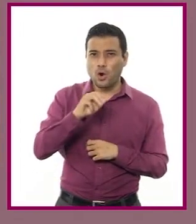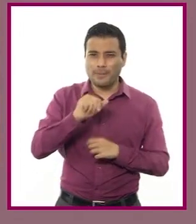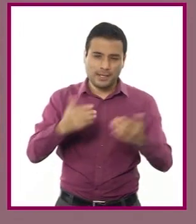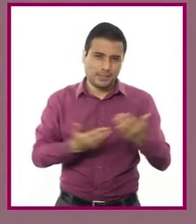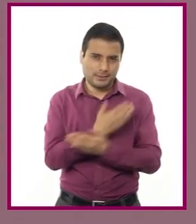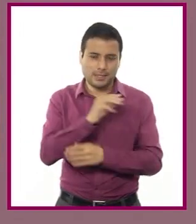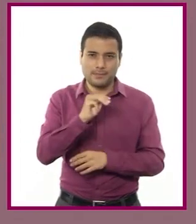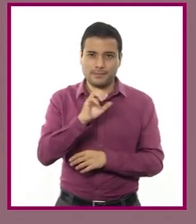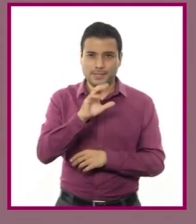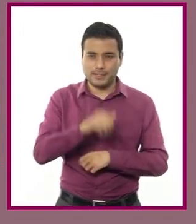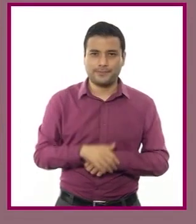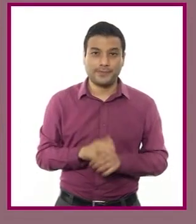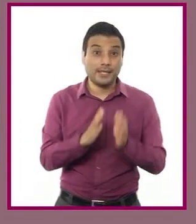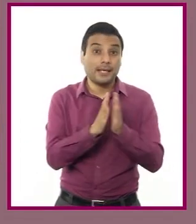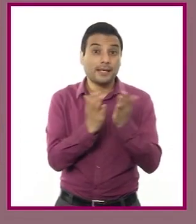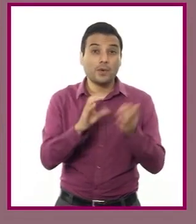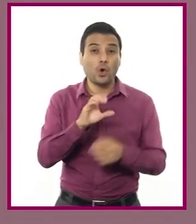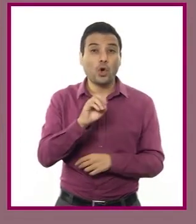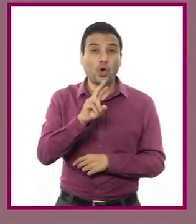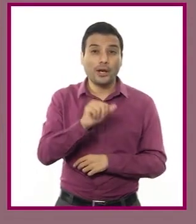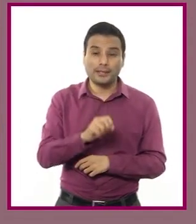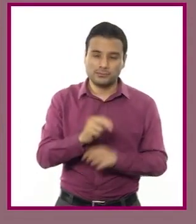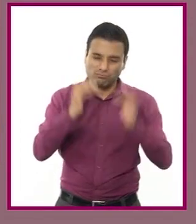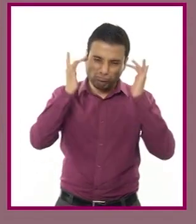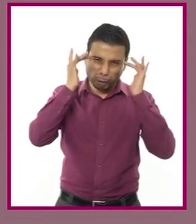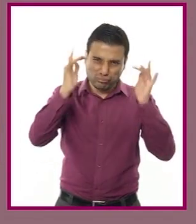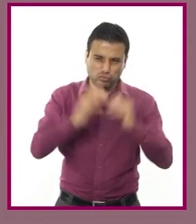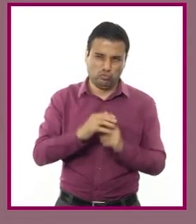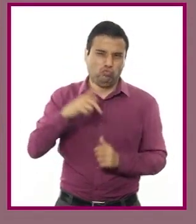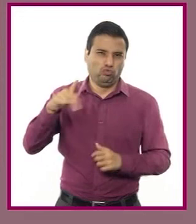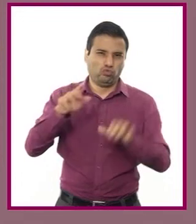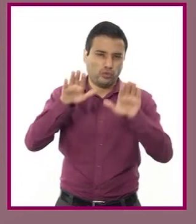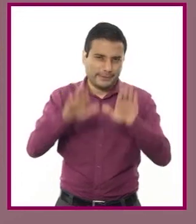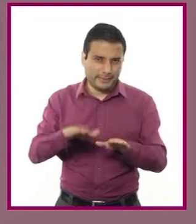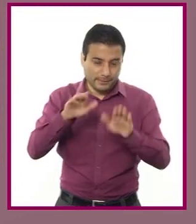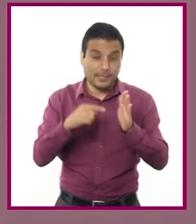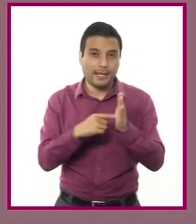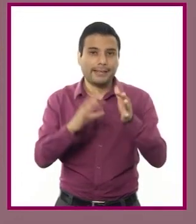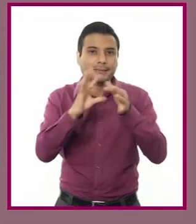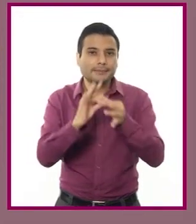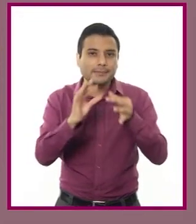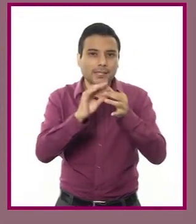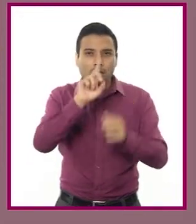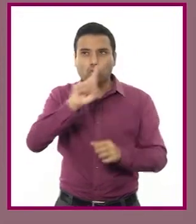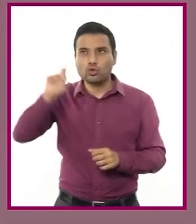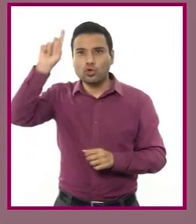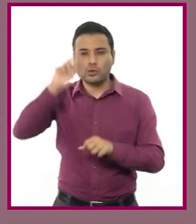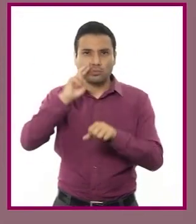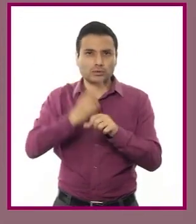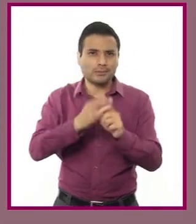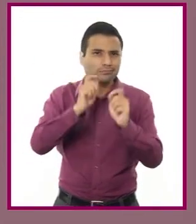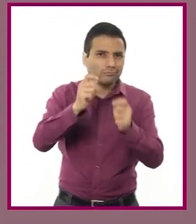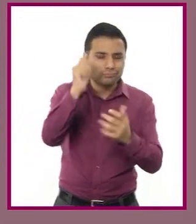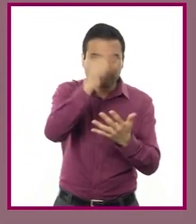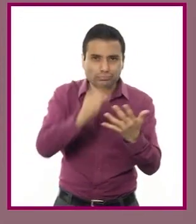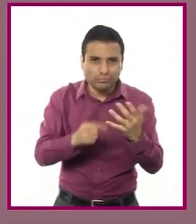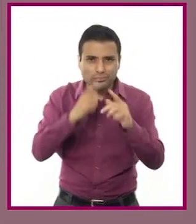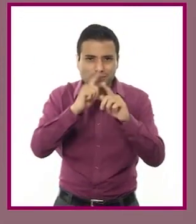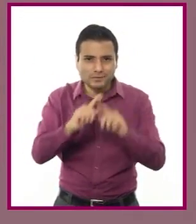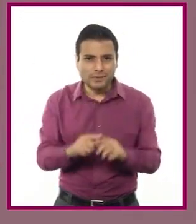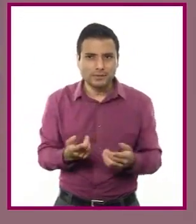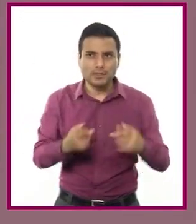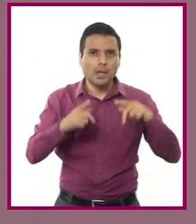Corán, libro sagrado del Islam, contiene los deberes del hombre hacia Dios, hacia sí mismo y hacia los